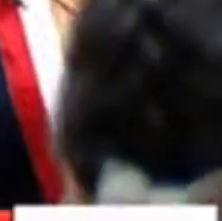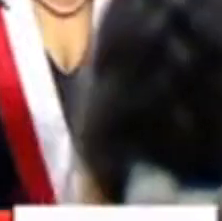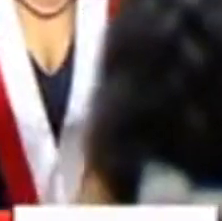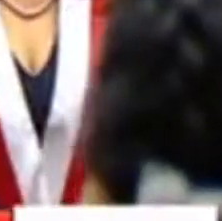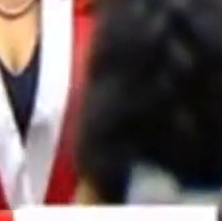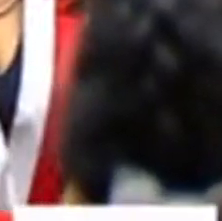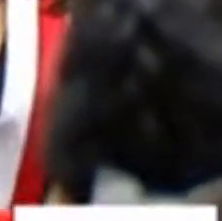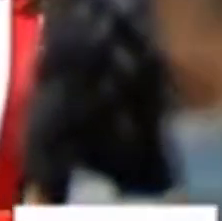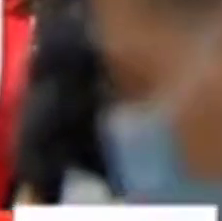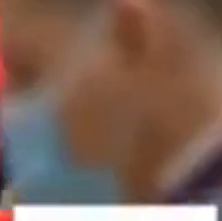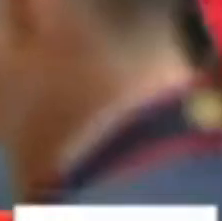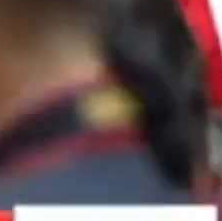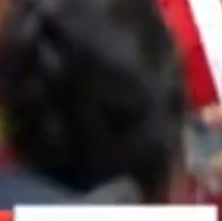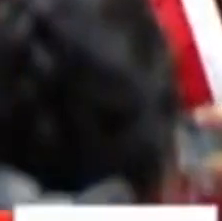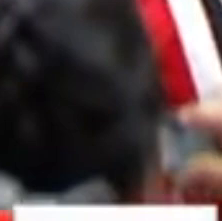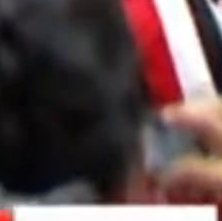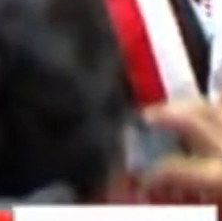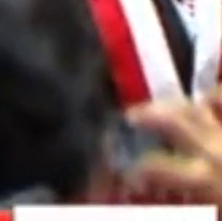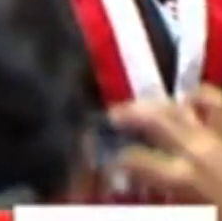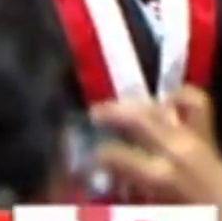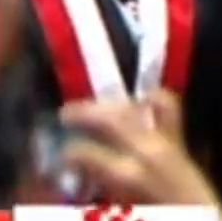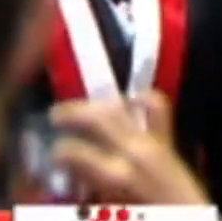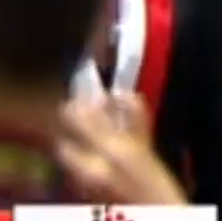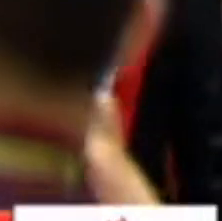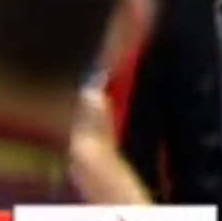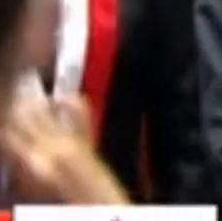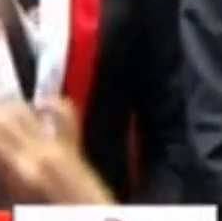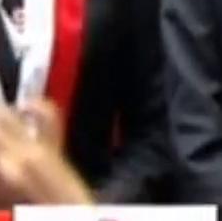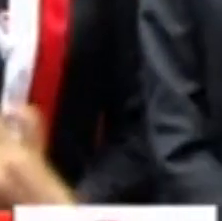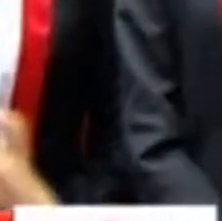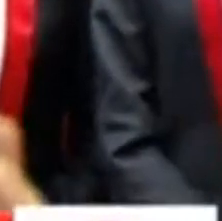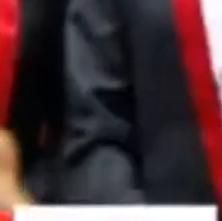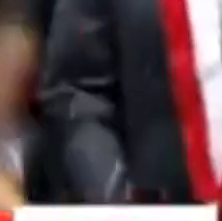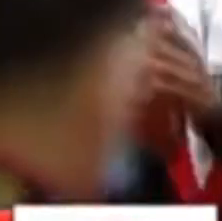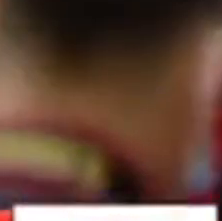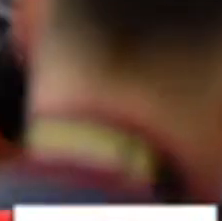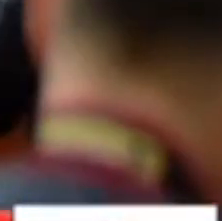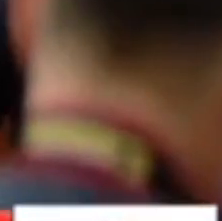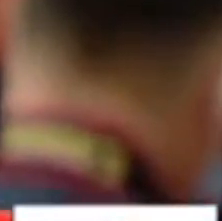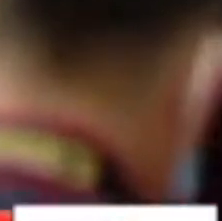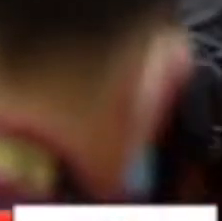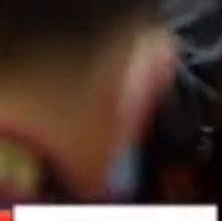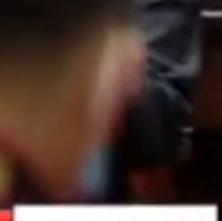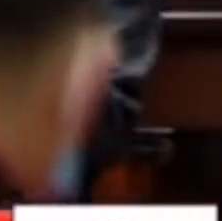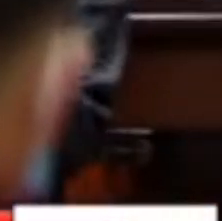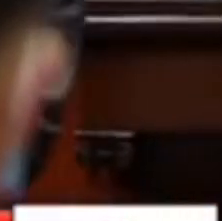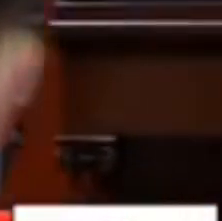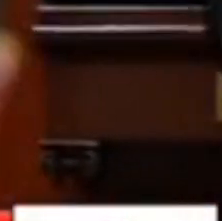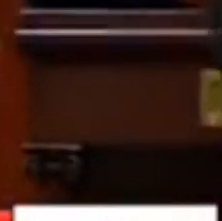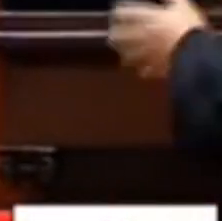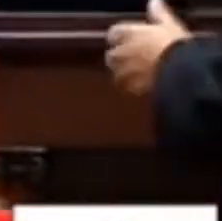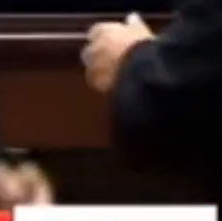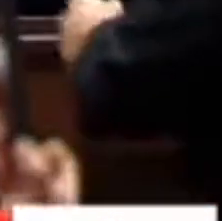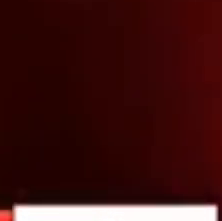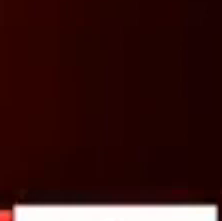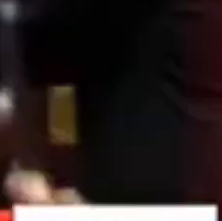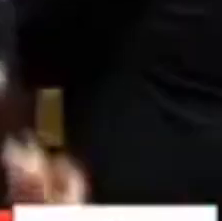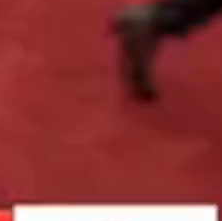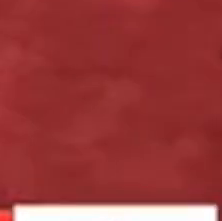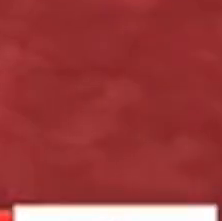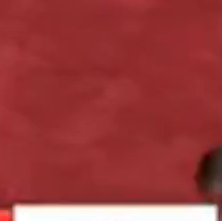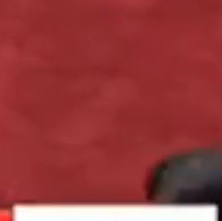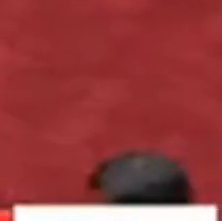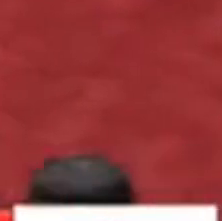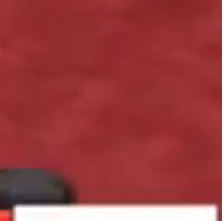y Renovación Popular. Entre ellos, en la bancada de Fuerza Popular, hemos visto a